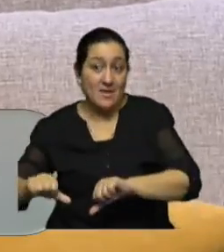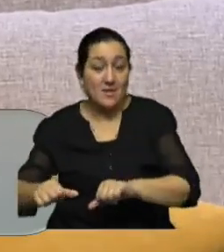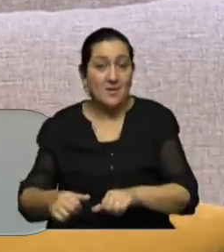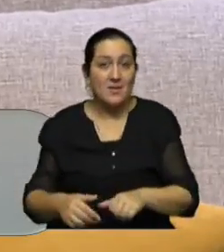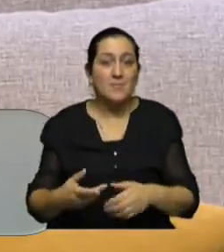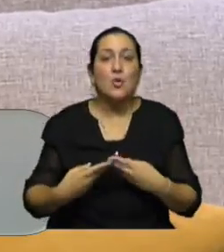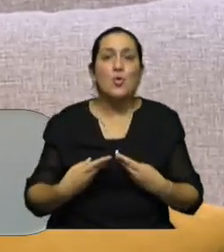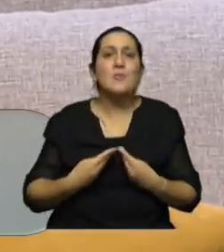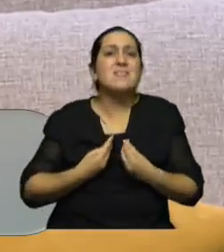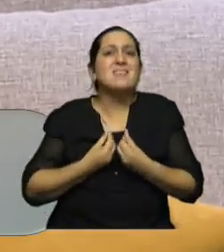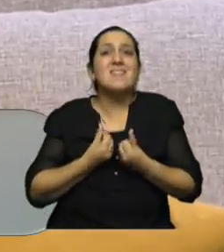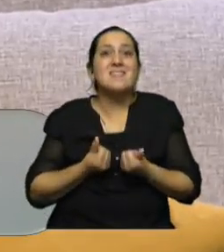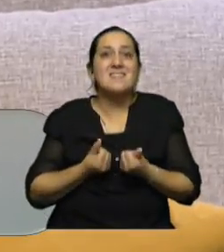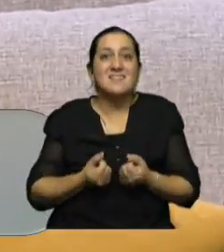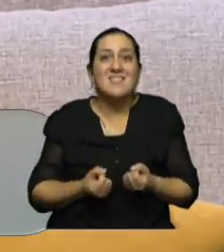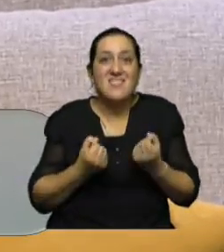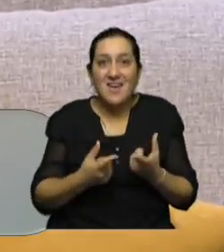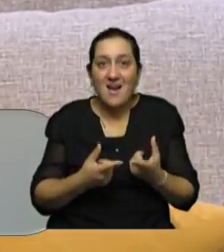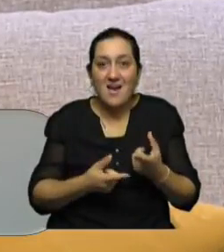¿Qué te sentís que te da y qué te puede dar